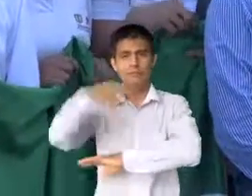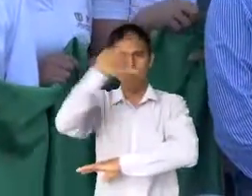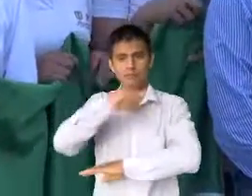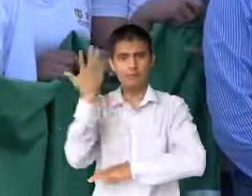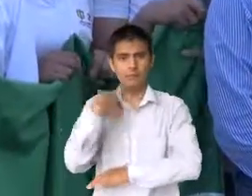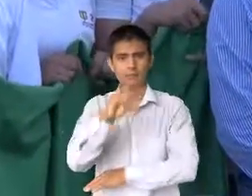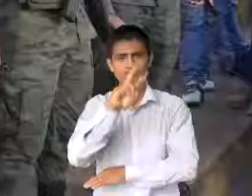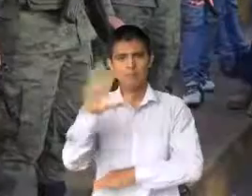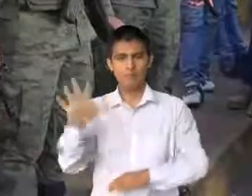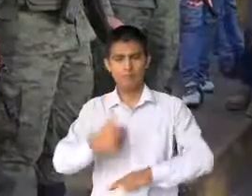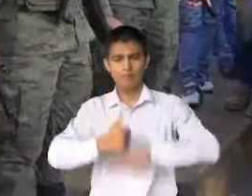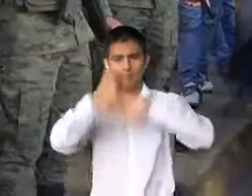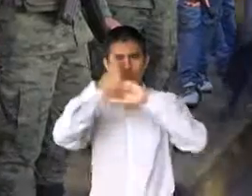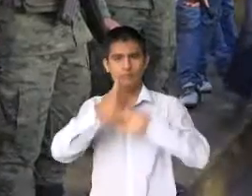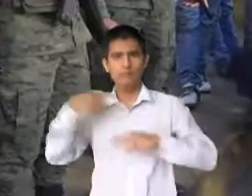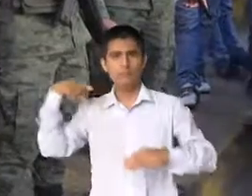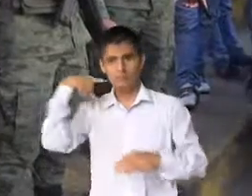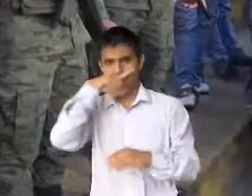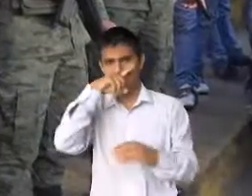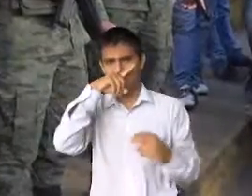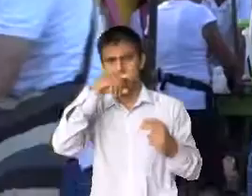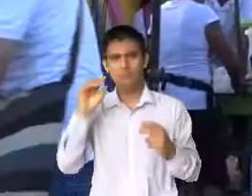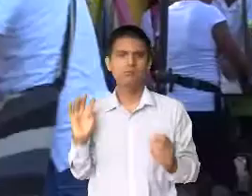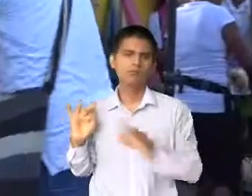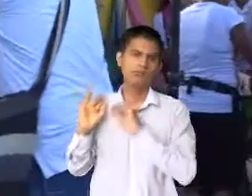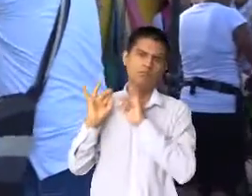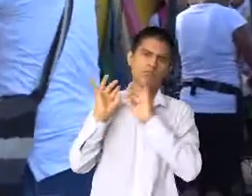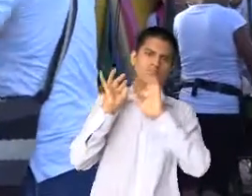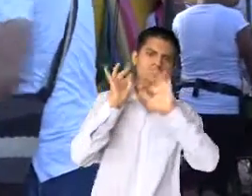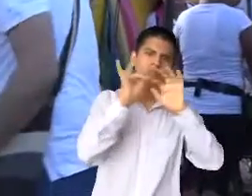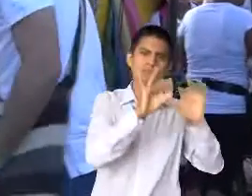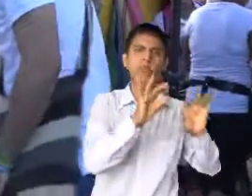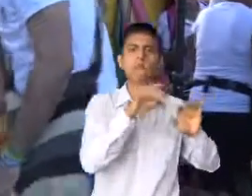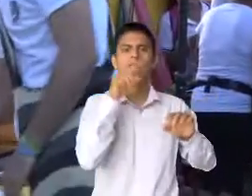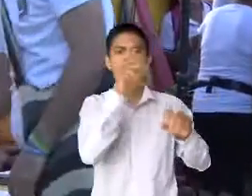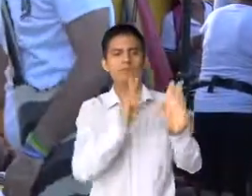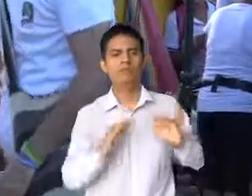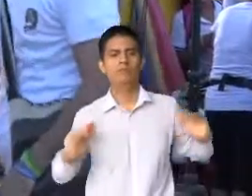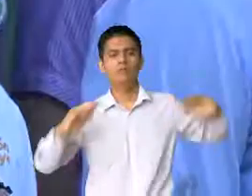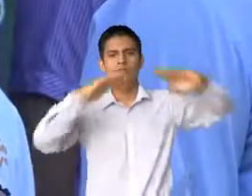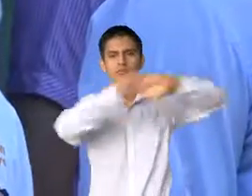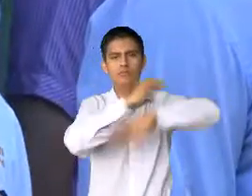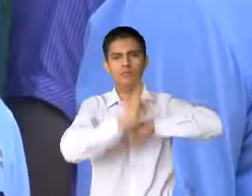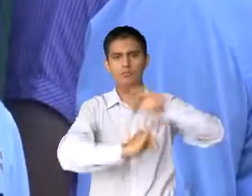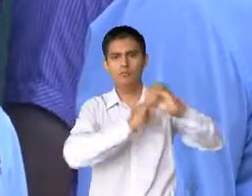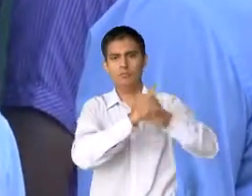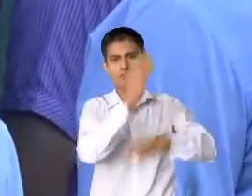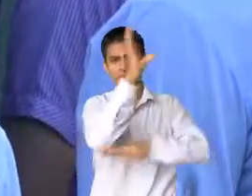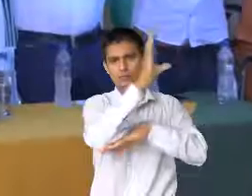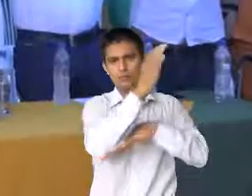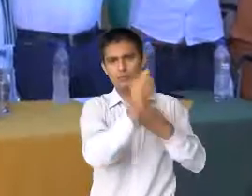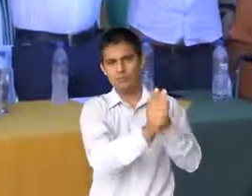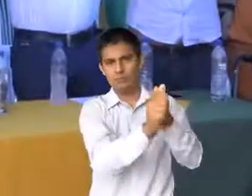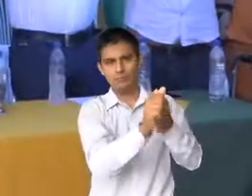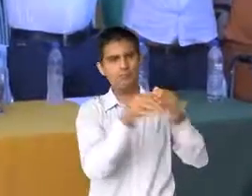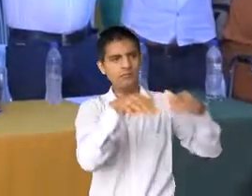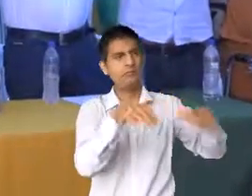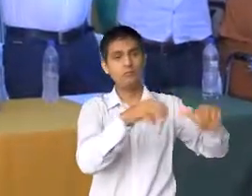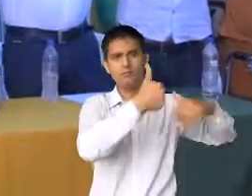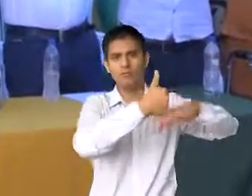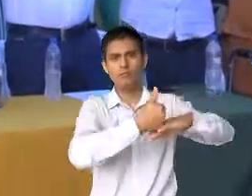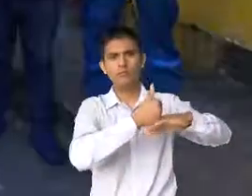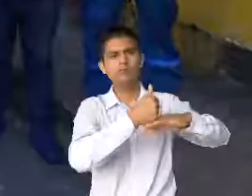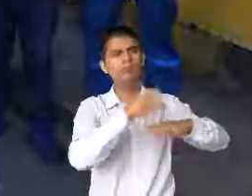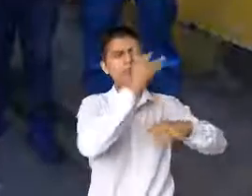25, autoridades de la provincia de Sucumbío se movilizaron hasta el Puente Internacional, donde recibieron a una delegación de autoridades del departamento